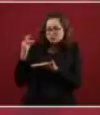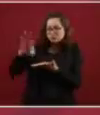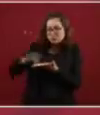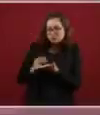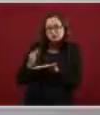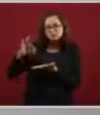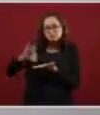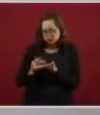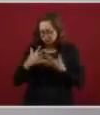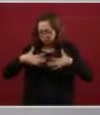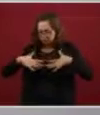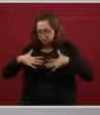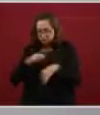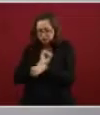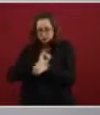entregaban buenas cuentas.